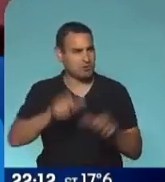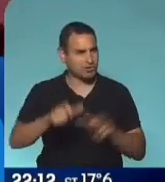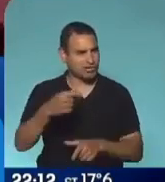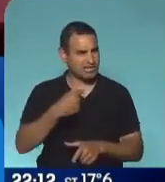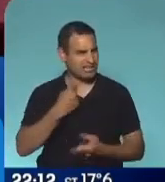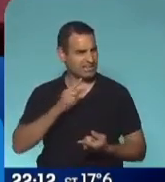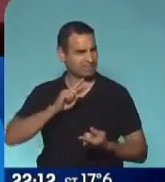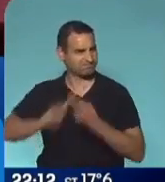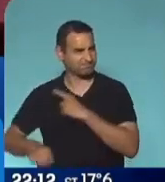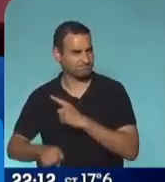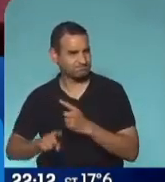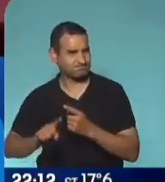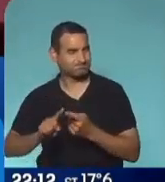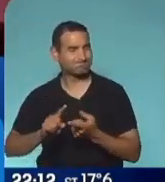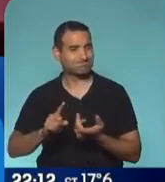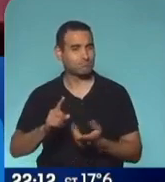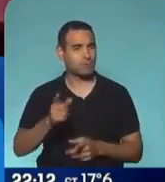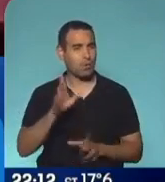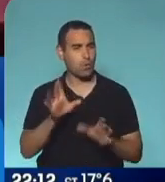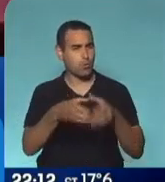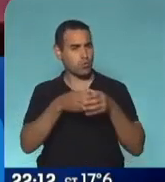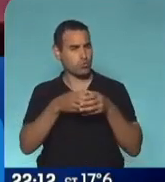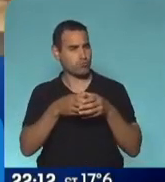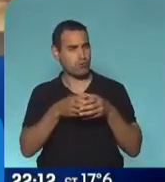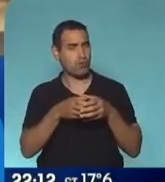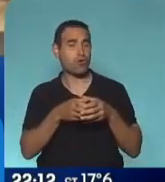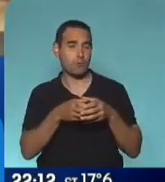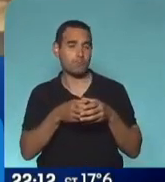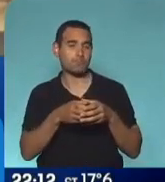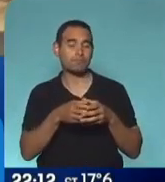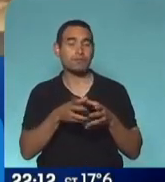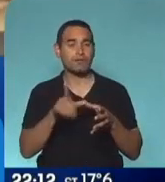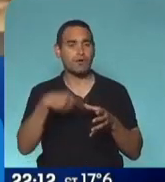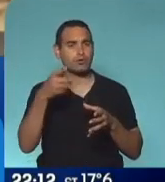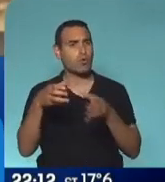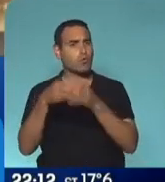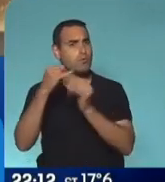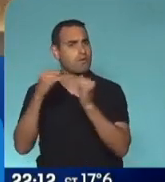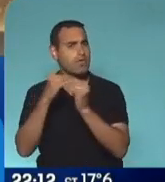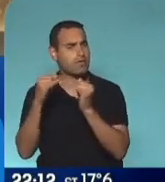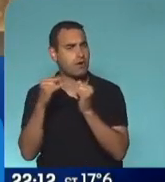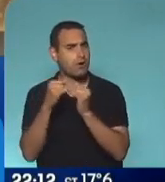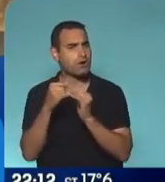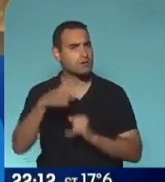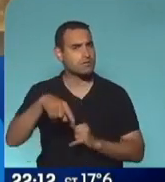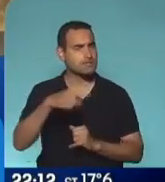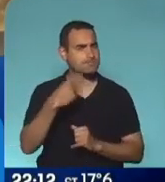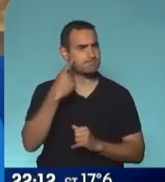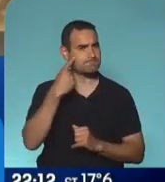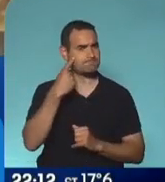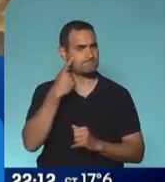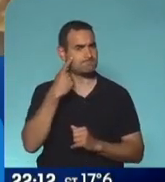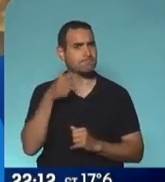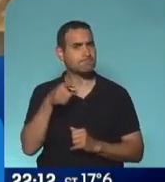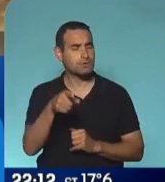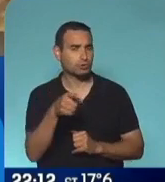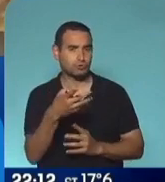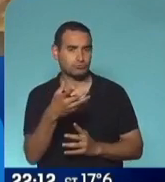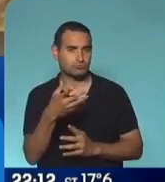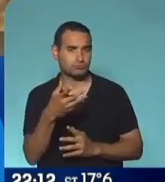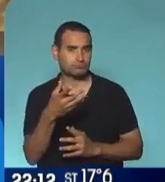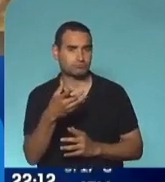bastante sostenido por parte de una élite que fue desplazada, por parte de una clase media que vio caer sus